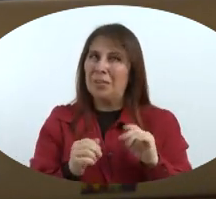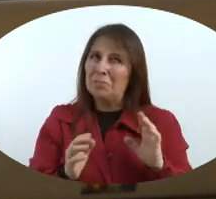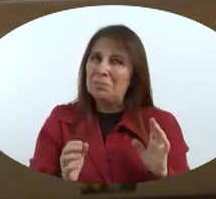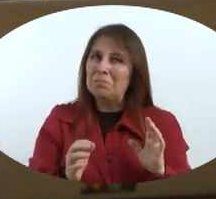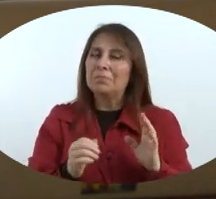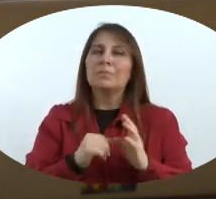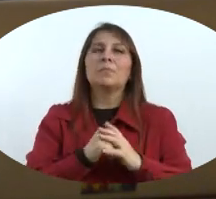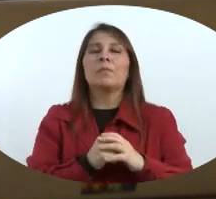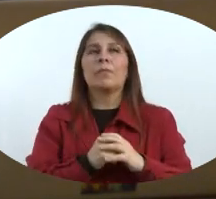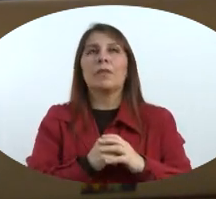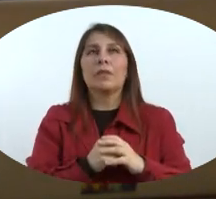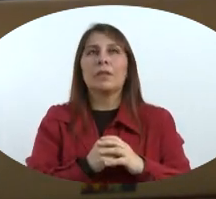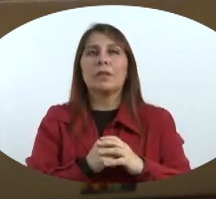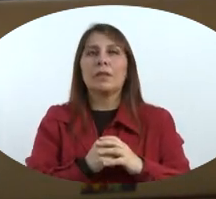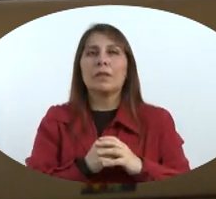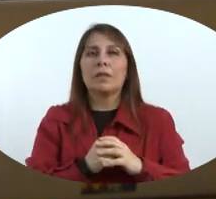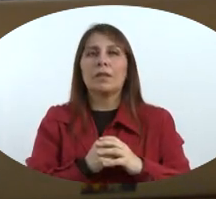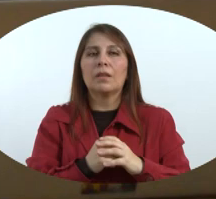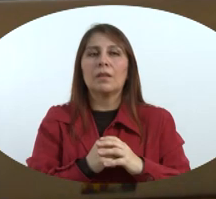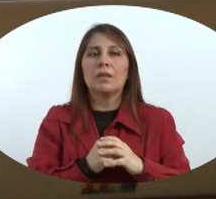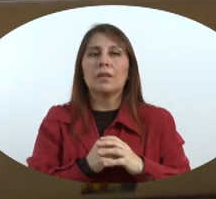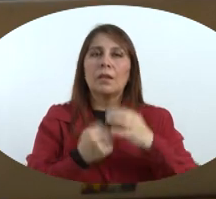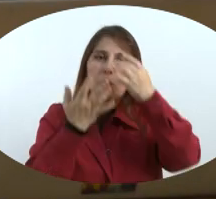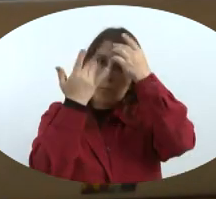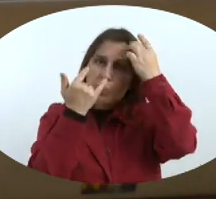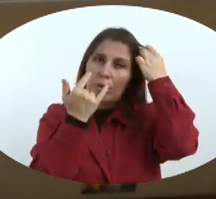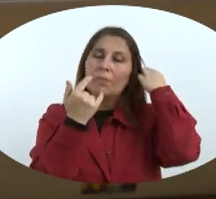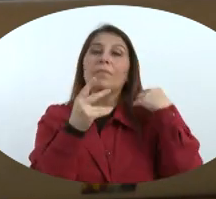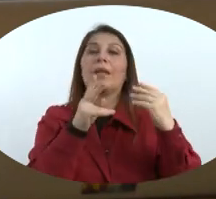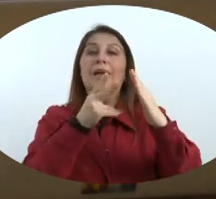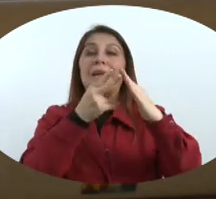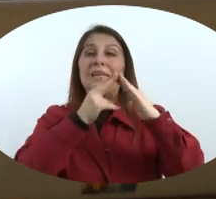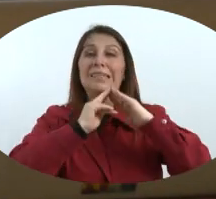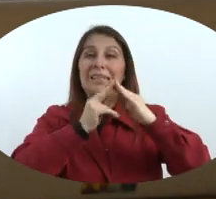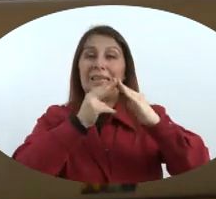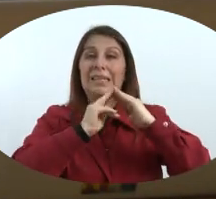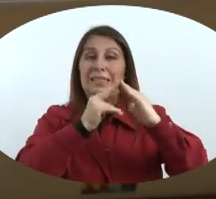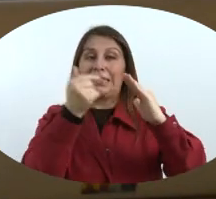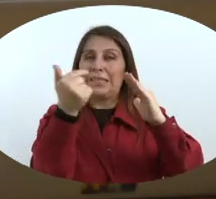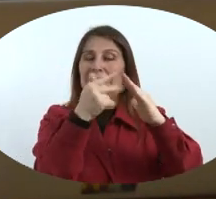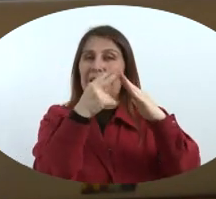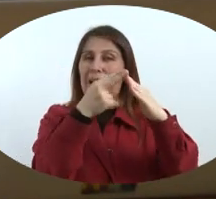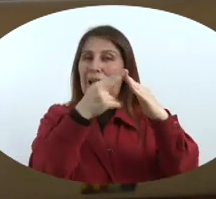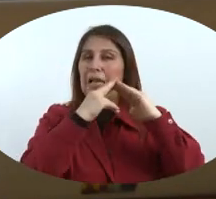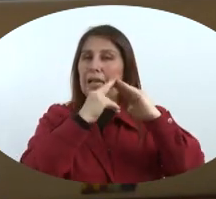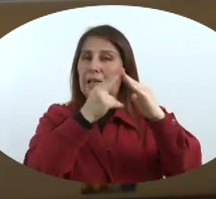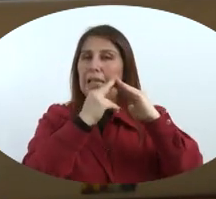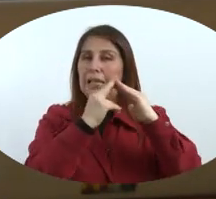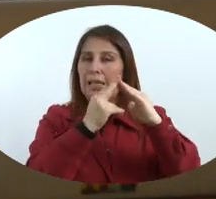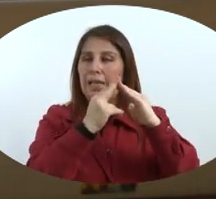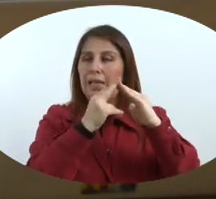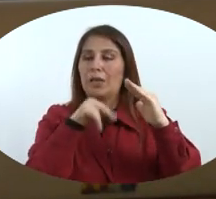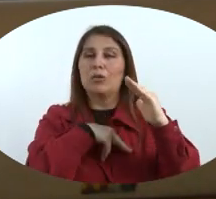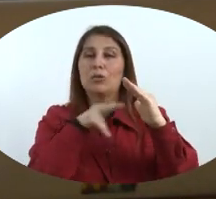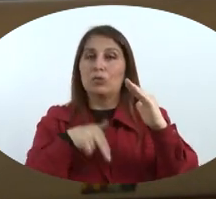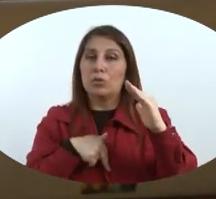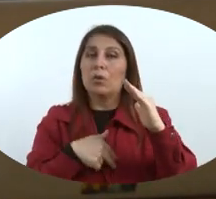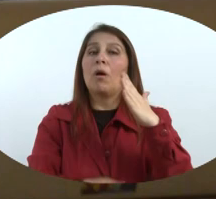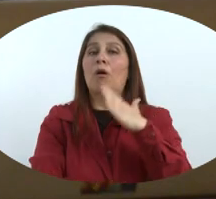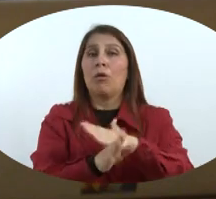pues en términos de cetex porque vamos a hacer como lo venía mencionando un